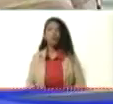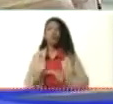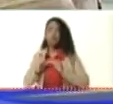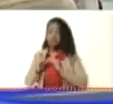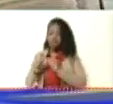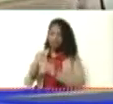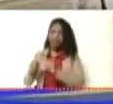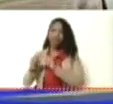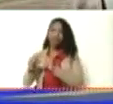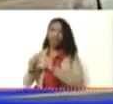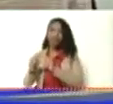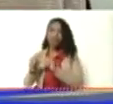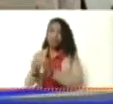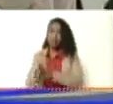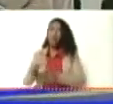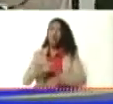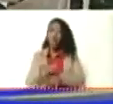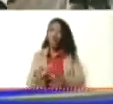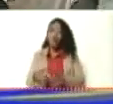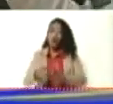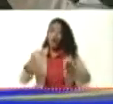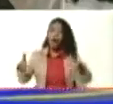sigamos en un gran esfuerzo,